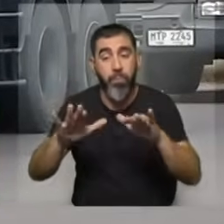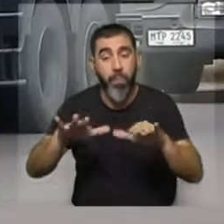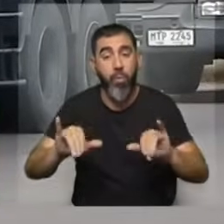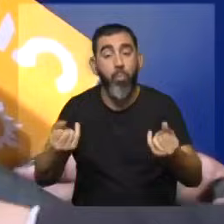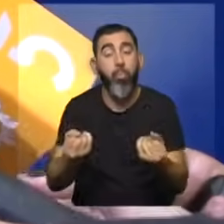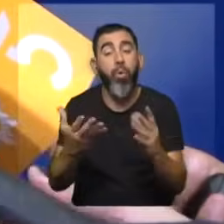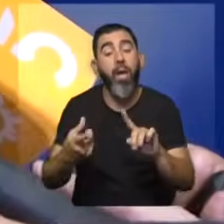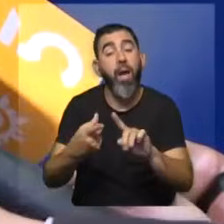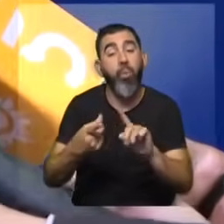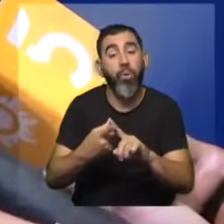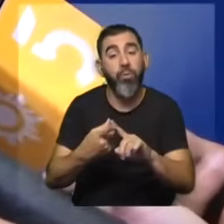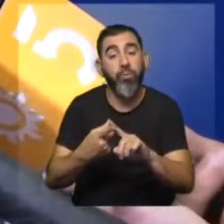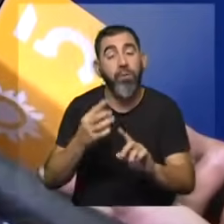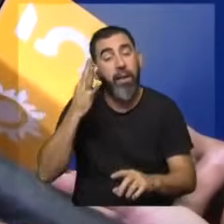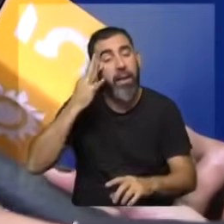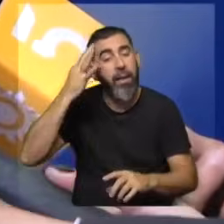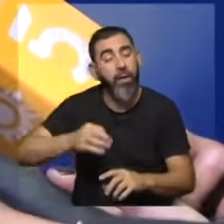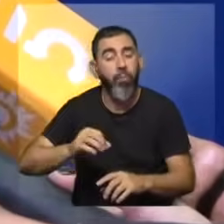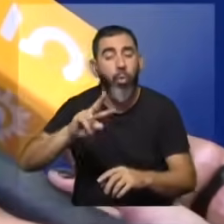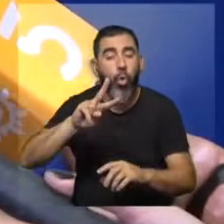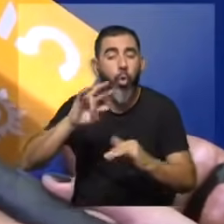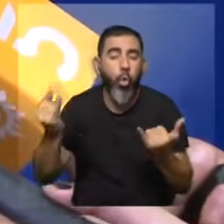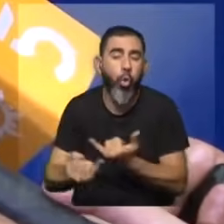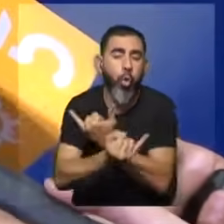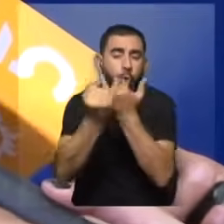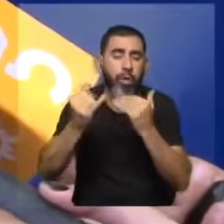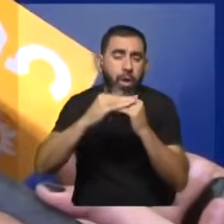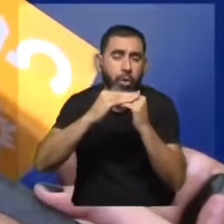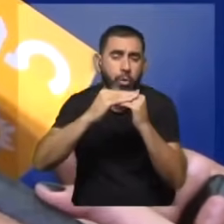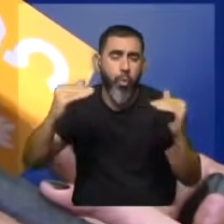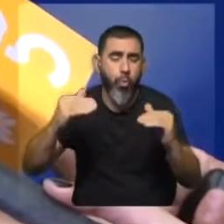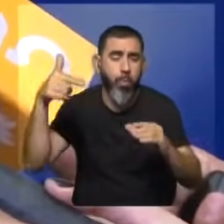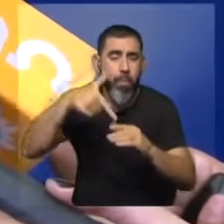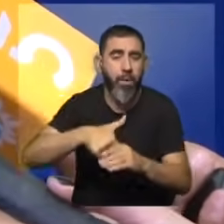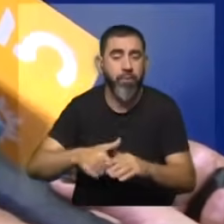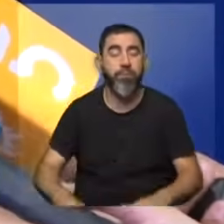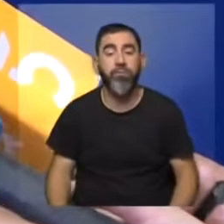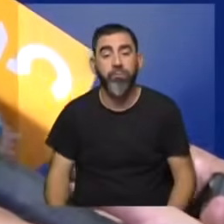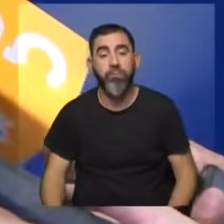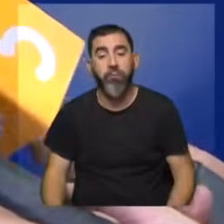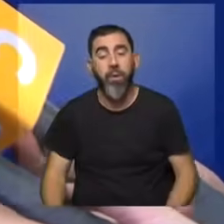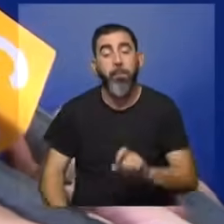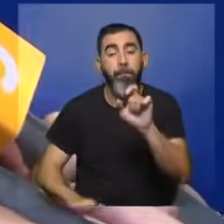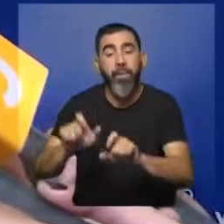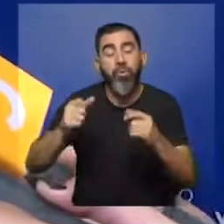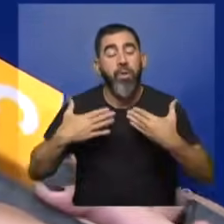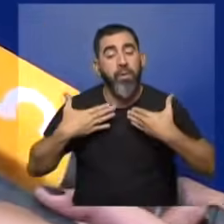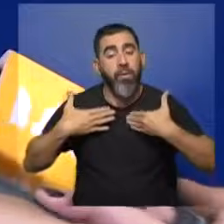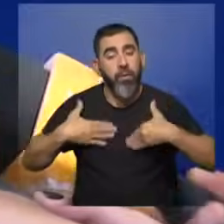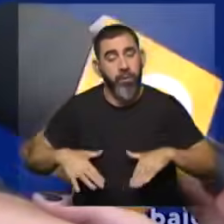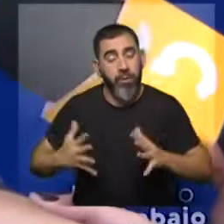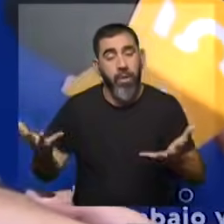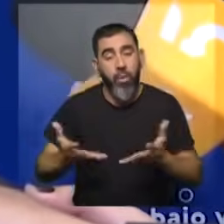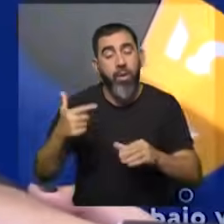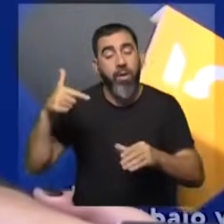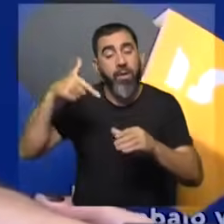acuerdo pensamos que que en 48 horas se va a normalizar queremos un poco que la población esté tranquila que ahora